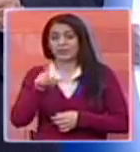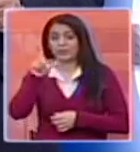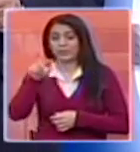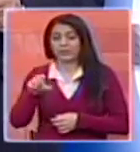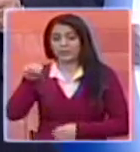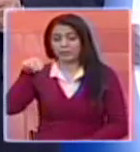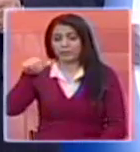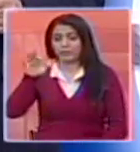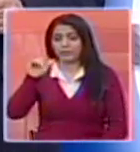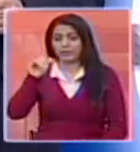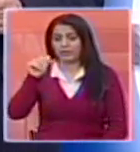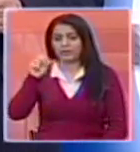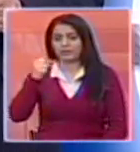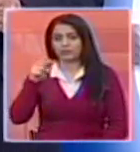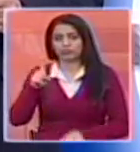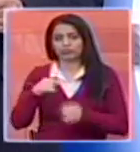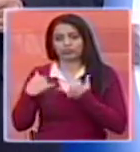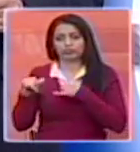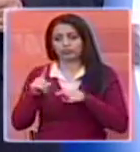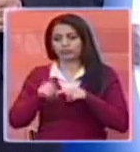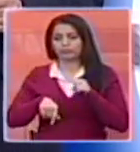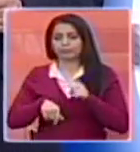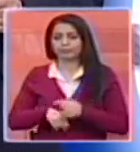Matías Oyola.